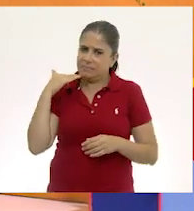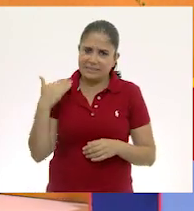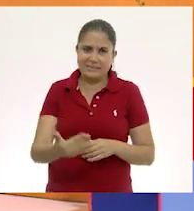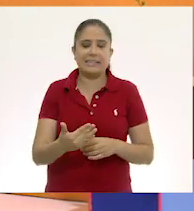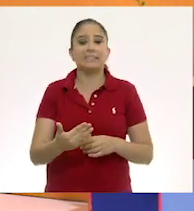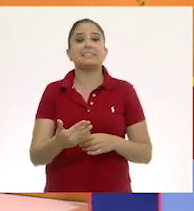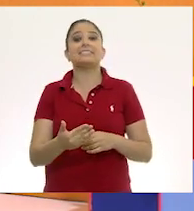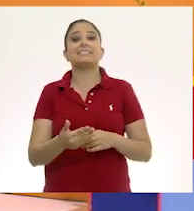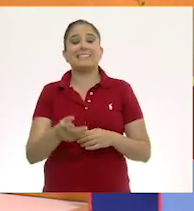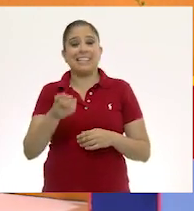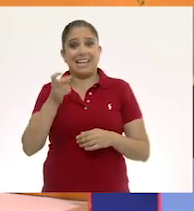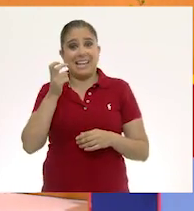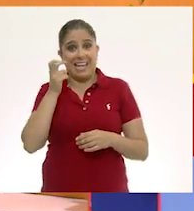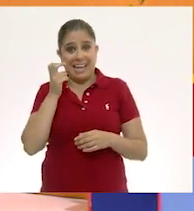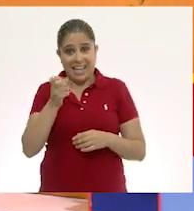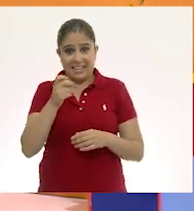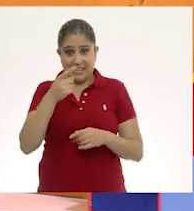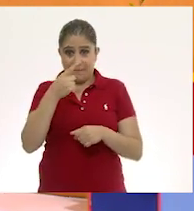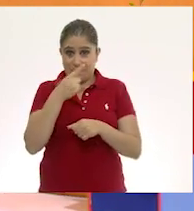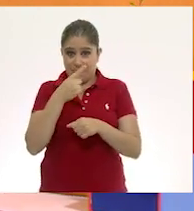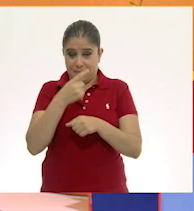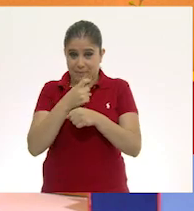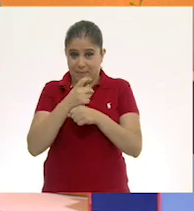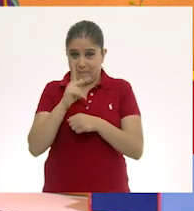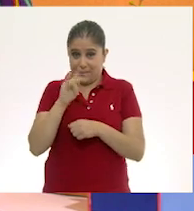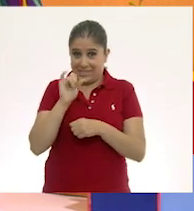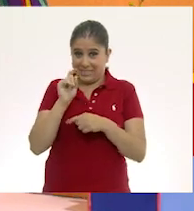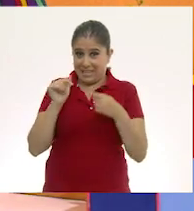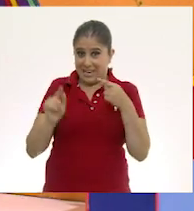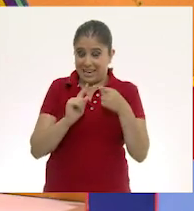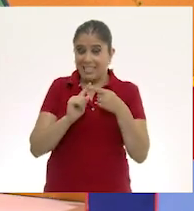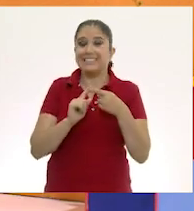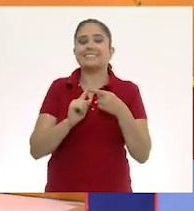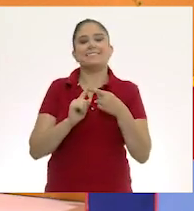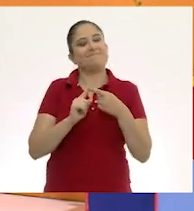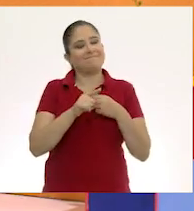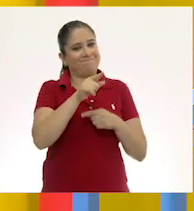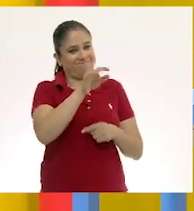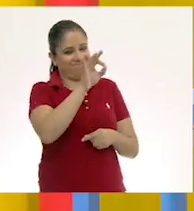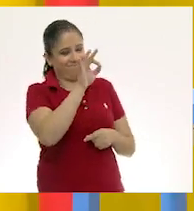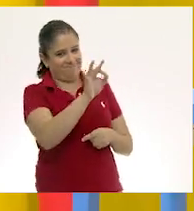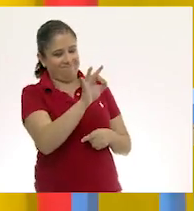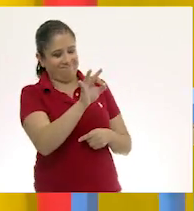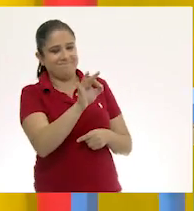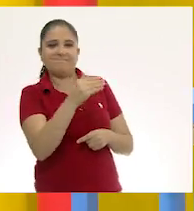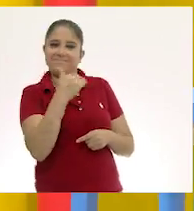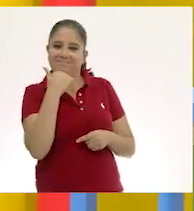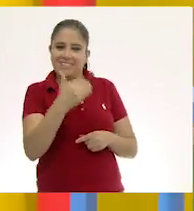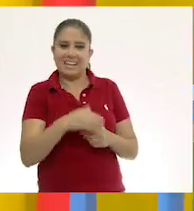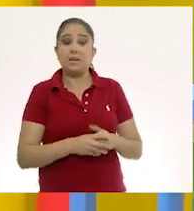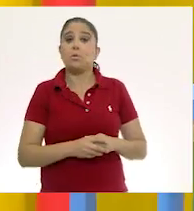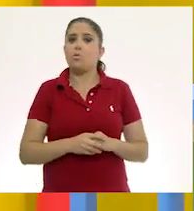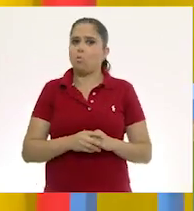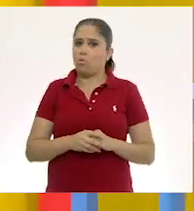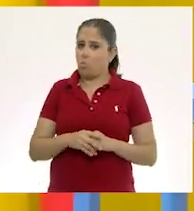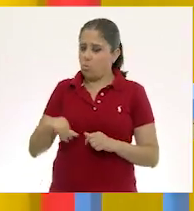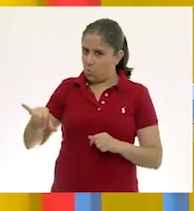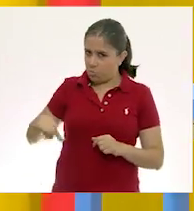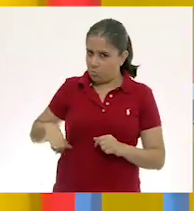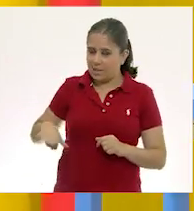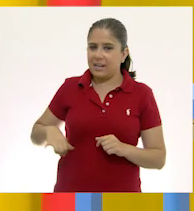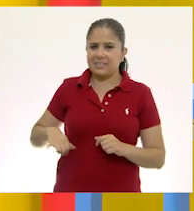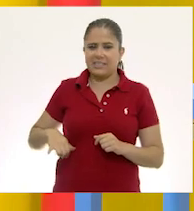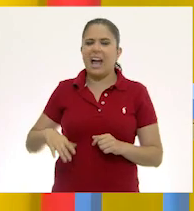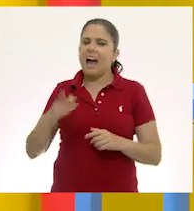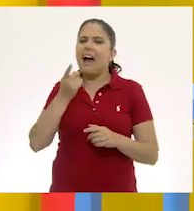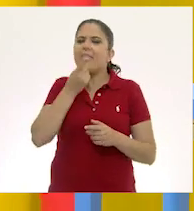Pero entonces, ¿esa es la primer pista? Sí, esa merita. Muy bien. ¿Cómo ves? Interesante. A ver,